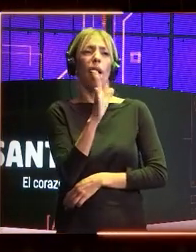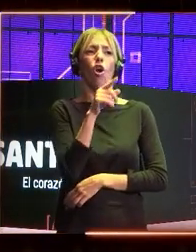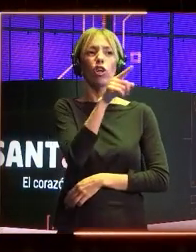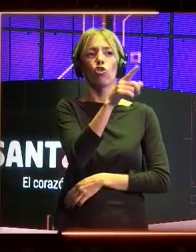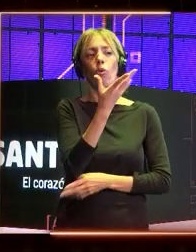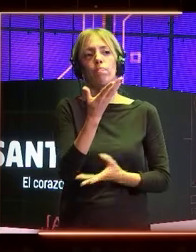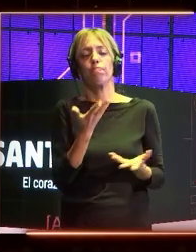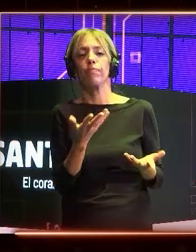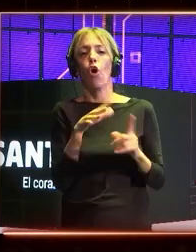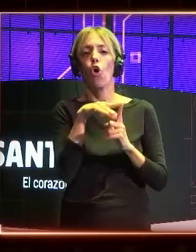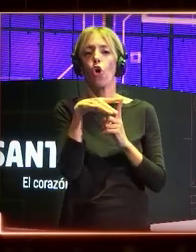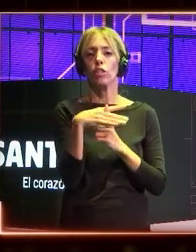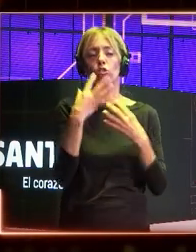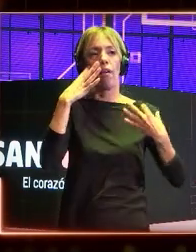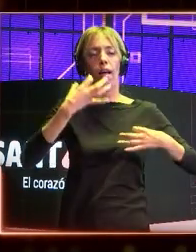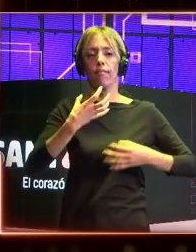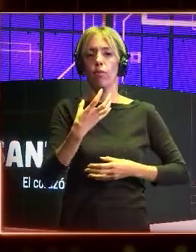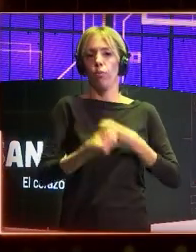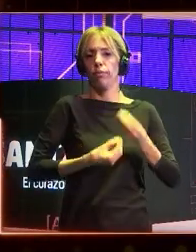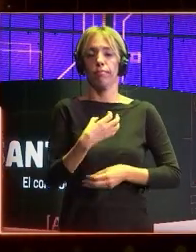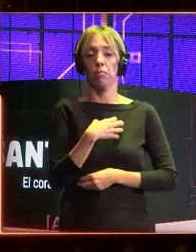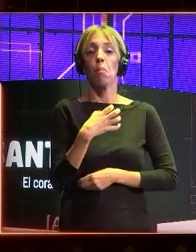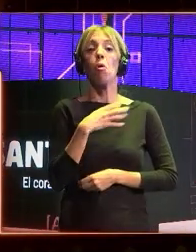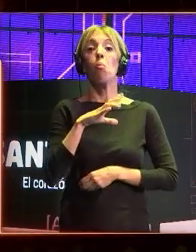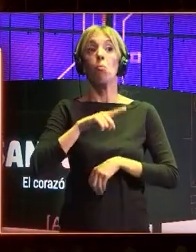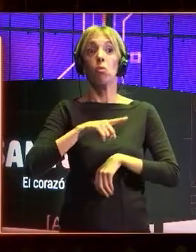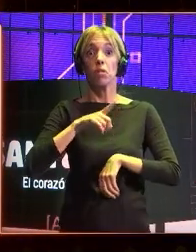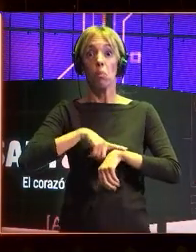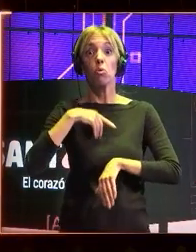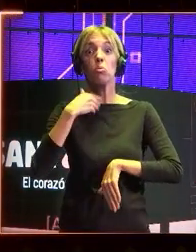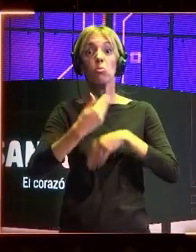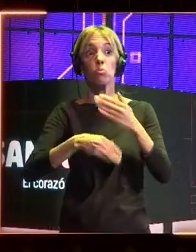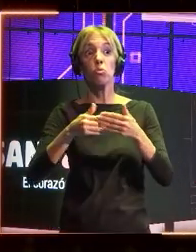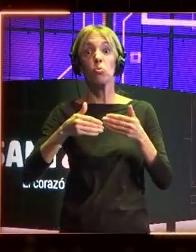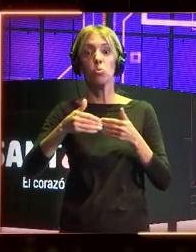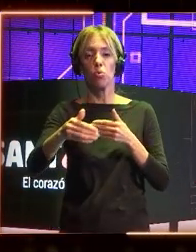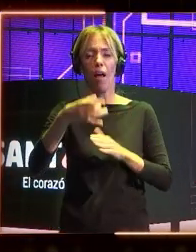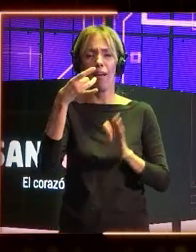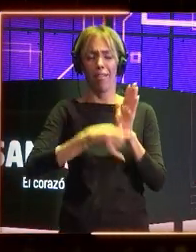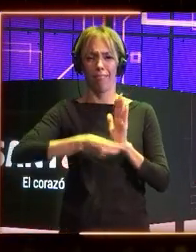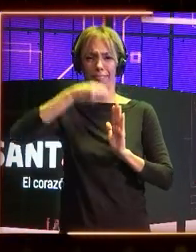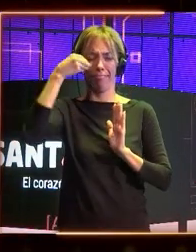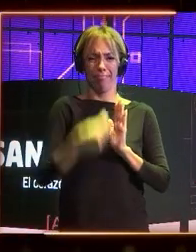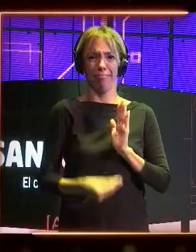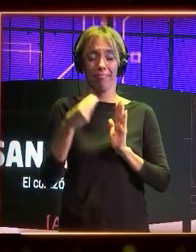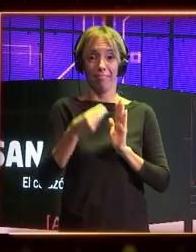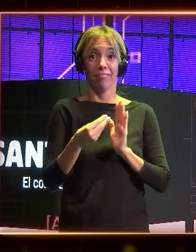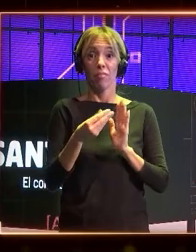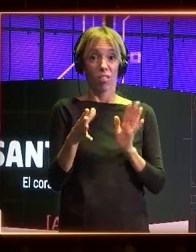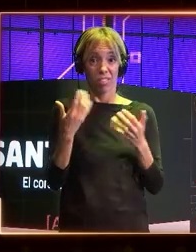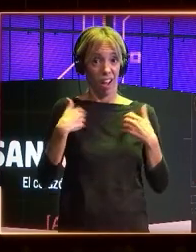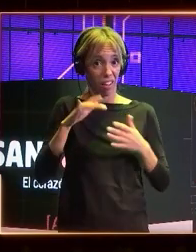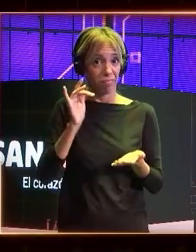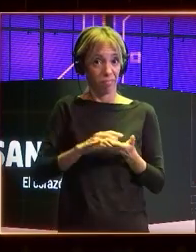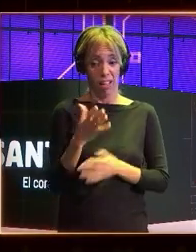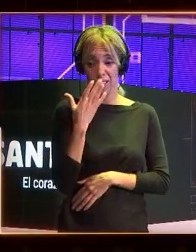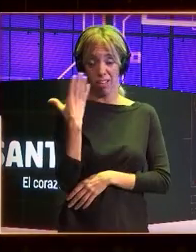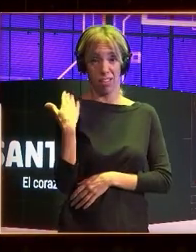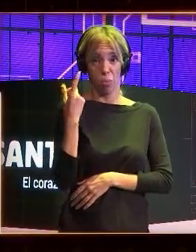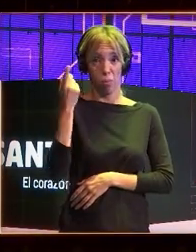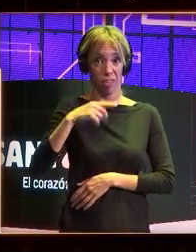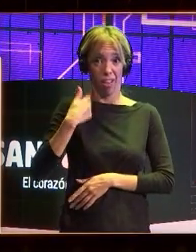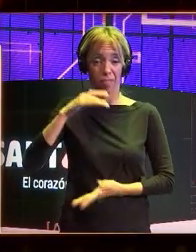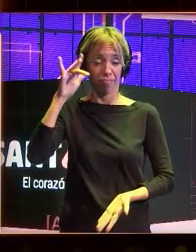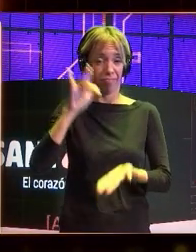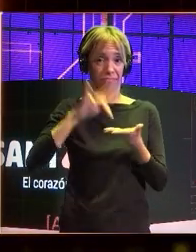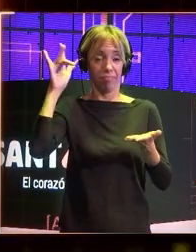usar en un contexto real Pues en algún momento llegará a tomar la calidad que merece Qué pasa que ese momento ya sucedió hace un mes por